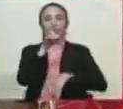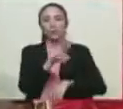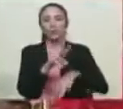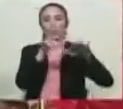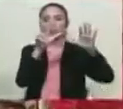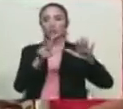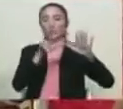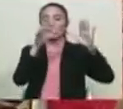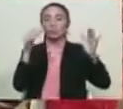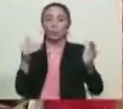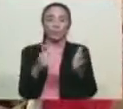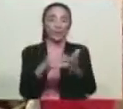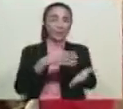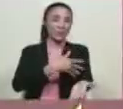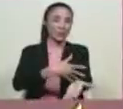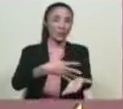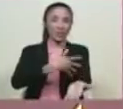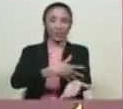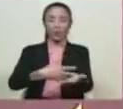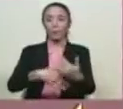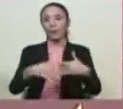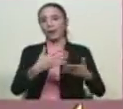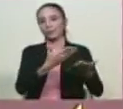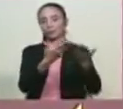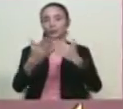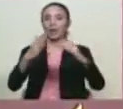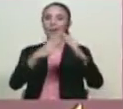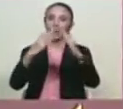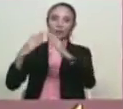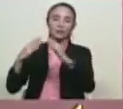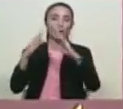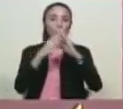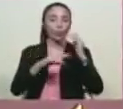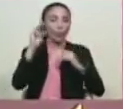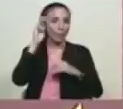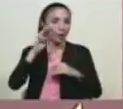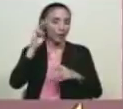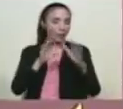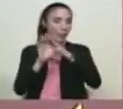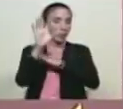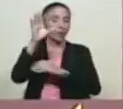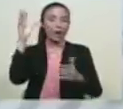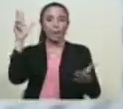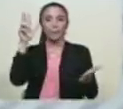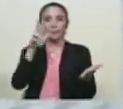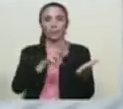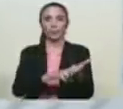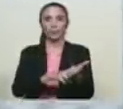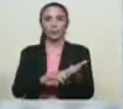22.288.000 millones de bolívares para vivienda para los educadores del país. Aprobado.